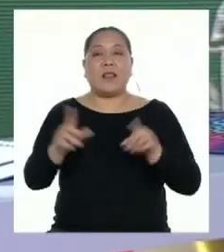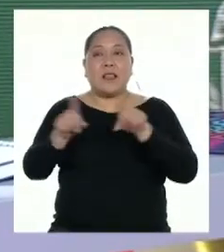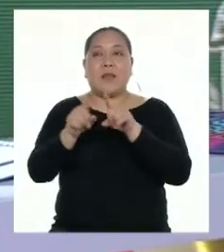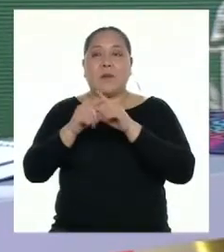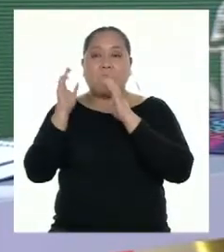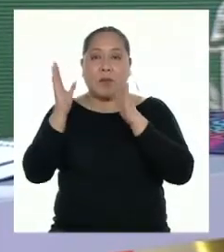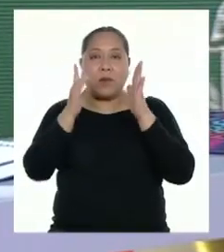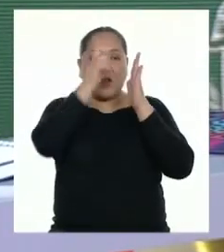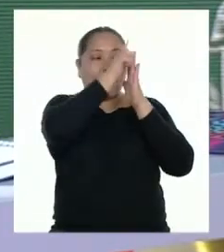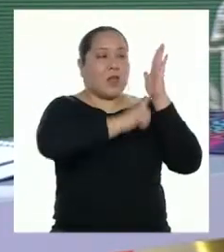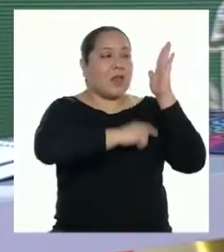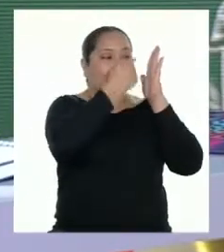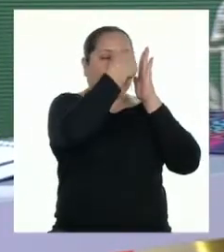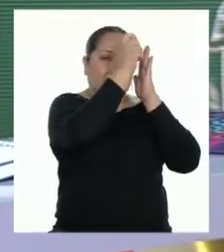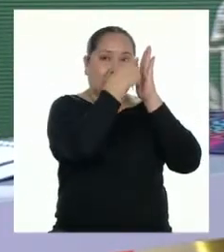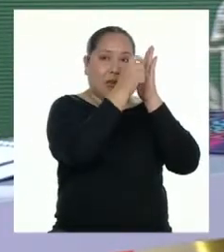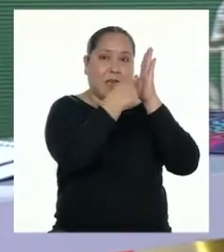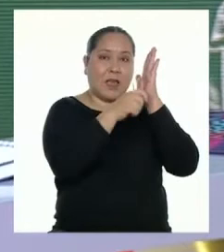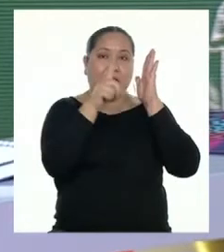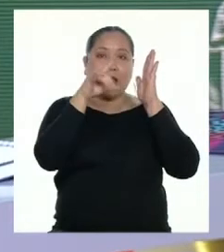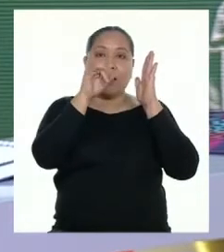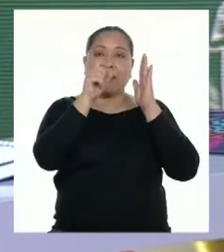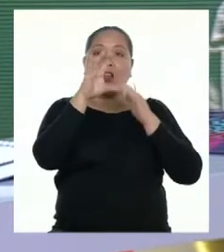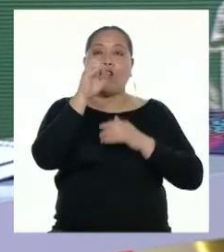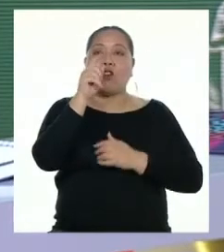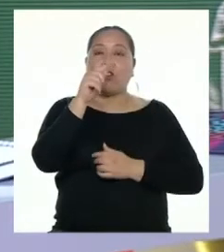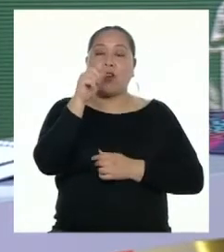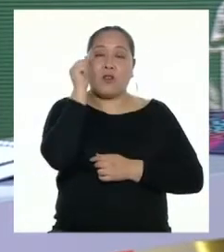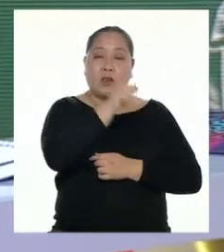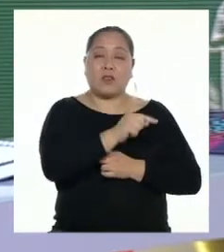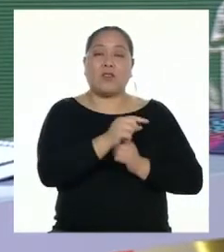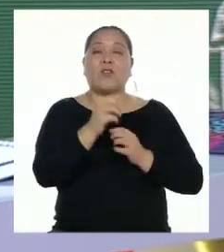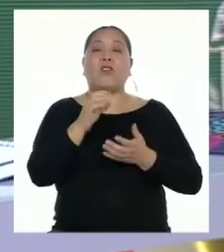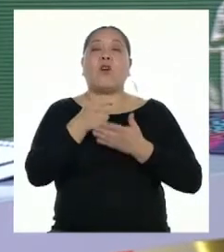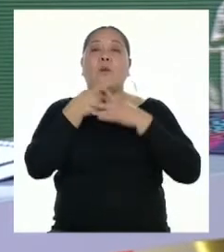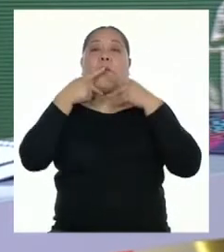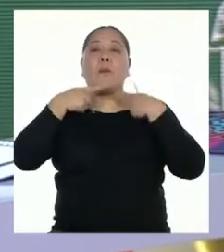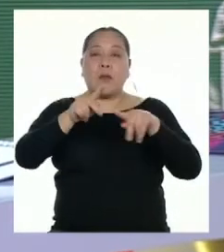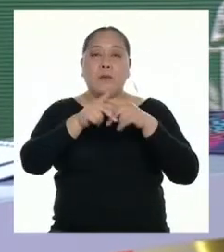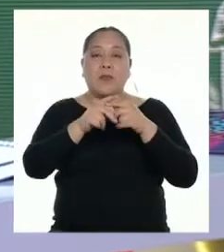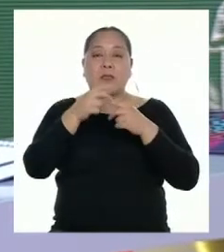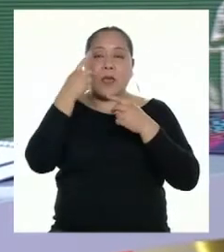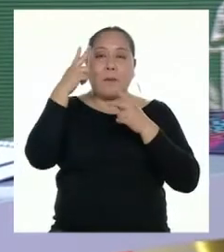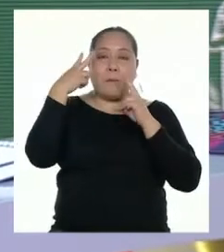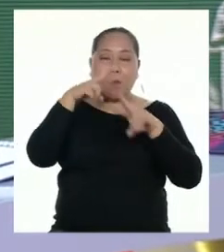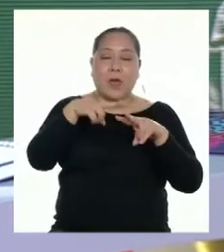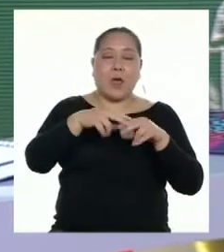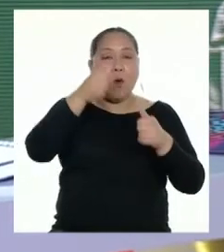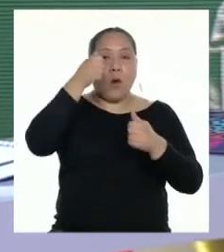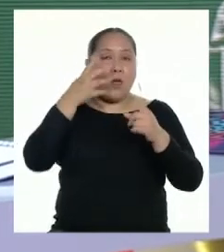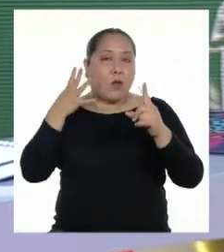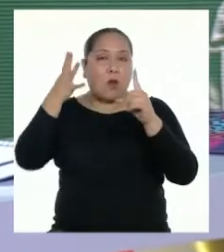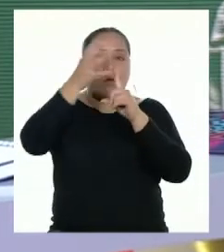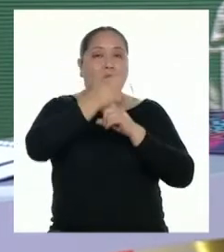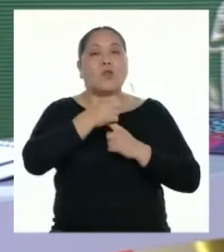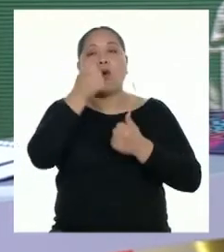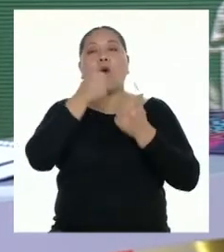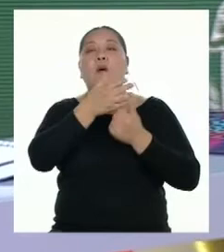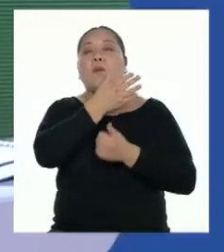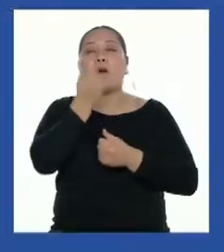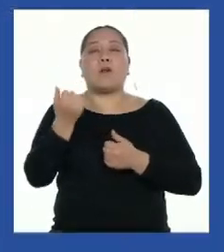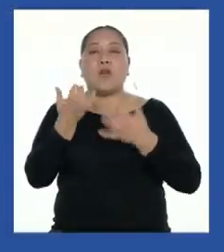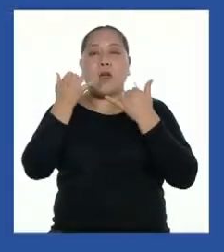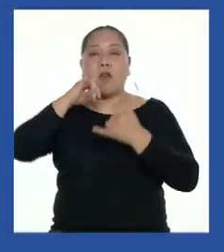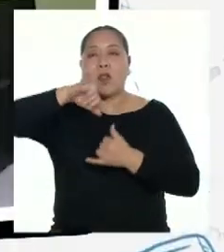organizarlos en una lista de cotejo como la que presentamos al comienzo nos permite revisar qué hemos logrado y qué podemos mejorar. Ahora vamos